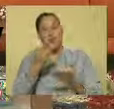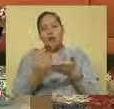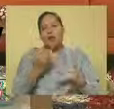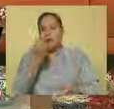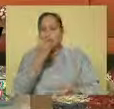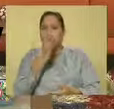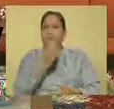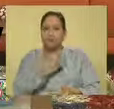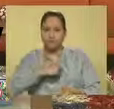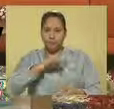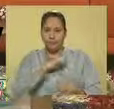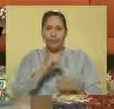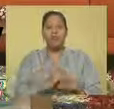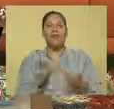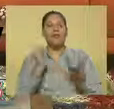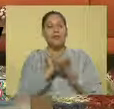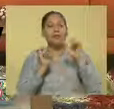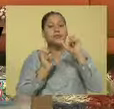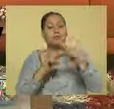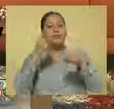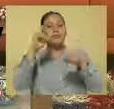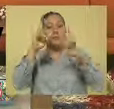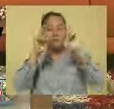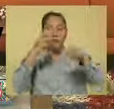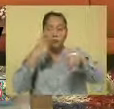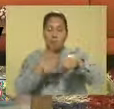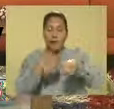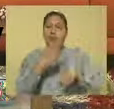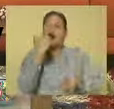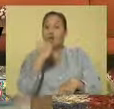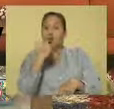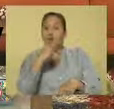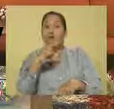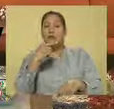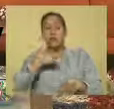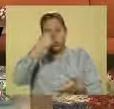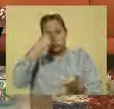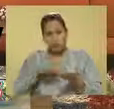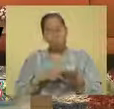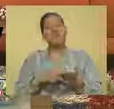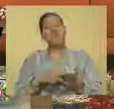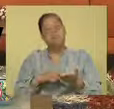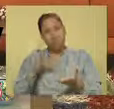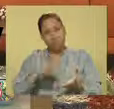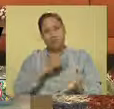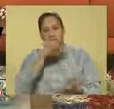Hablando particularmente de la diabetes, yo creo que, insisto,